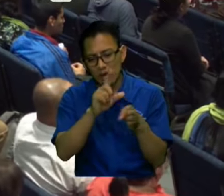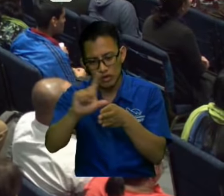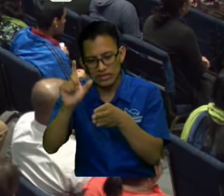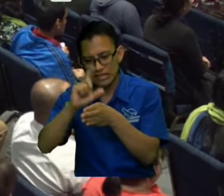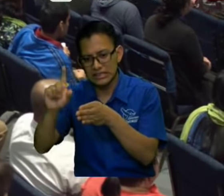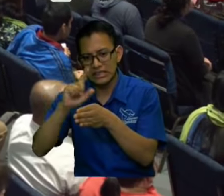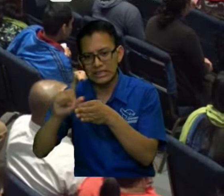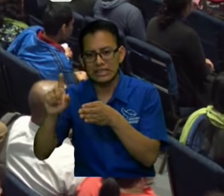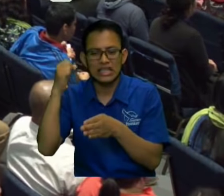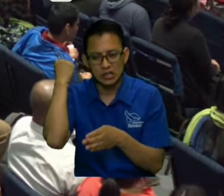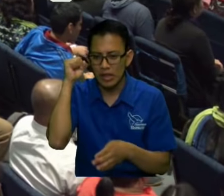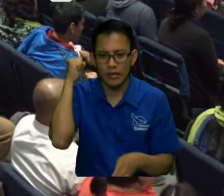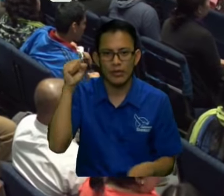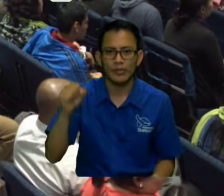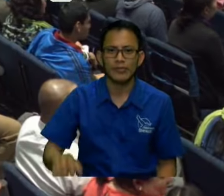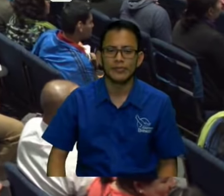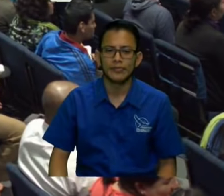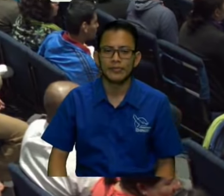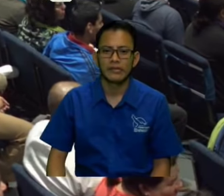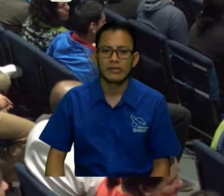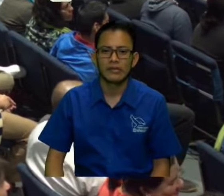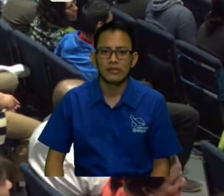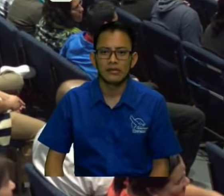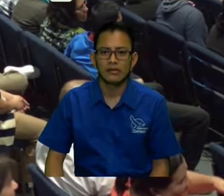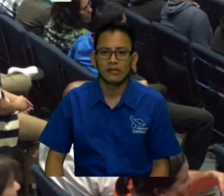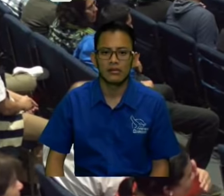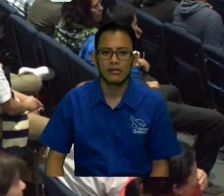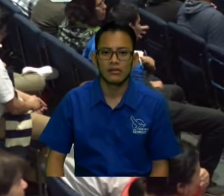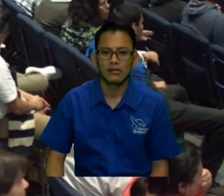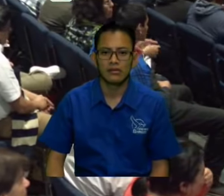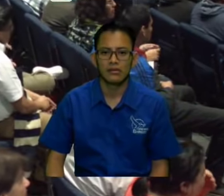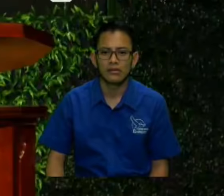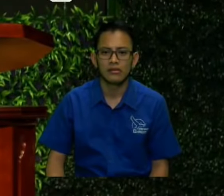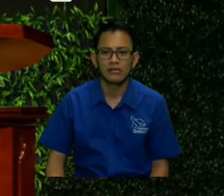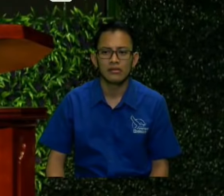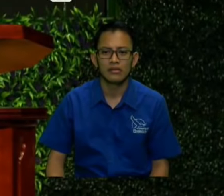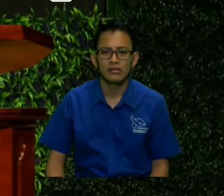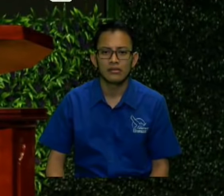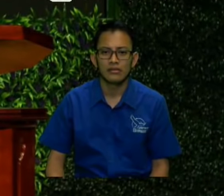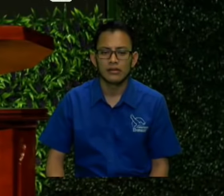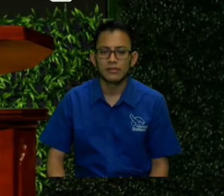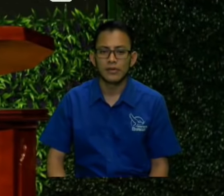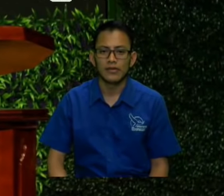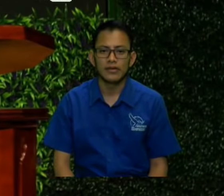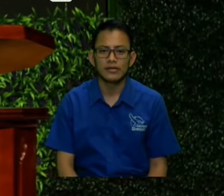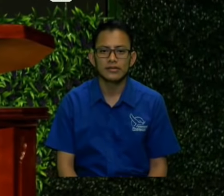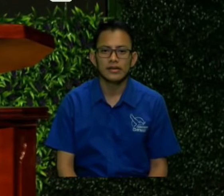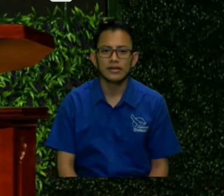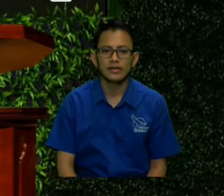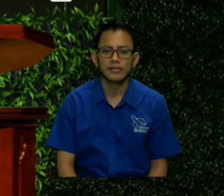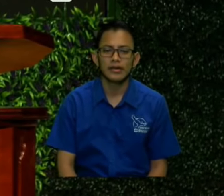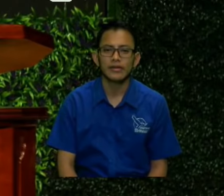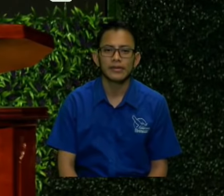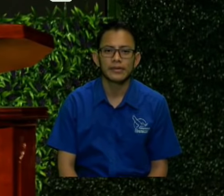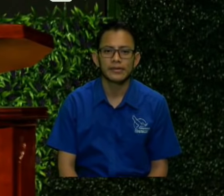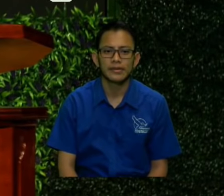en esta oportunidad. Todavía siento muy encajonado, bájenle el volumen por lo menos, o no sé, pero siendo feedback acá.